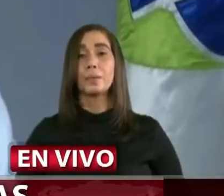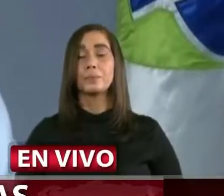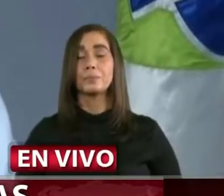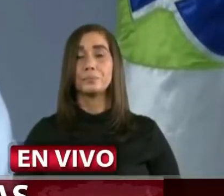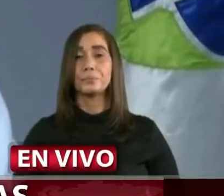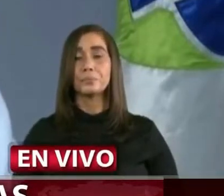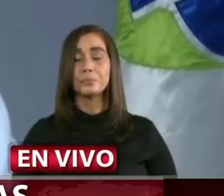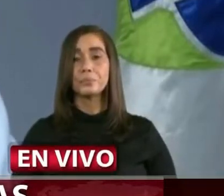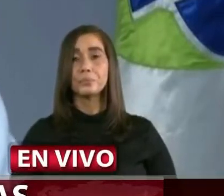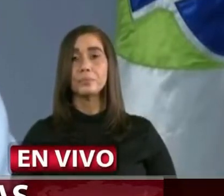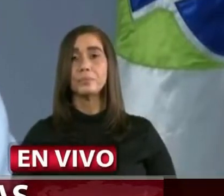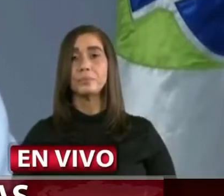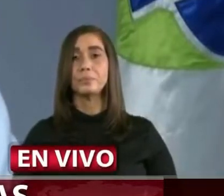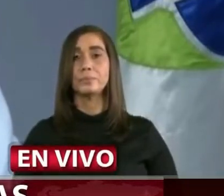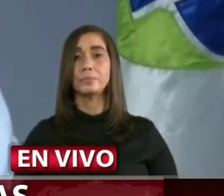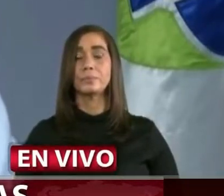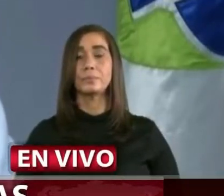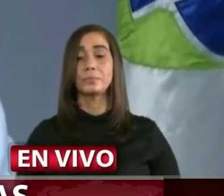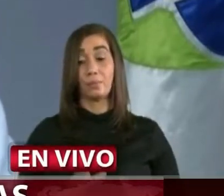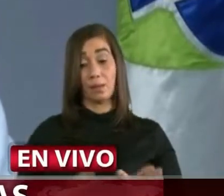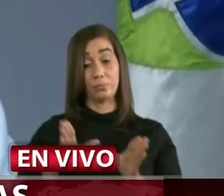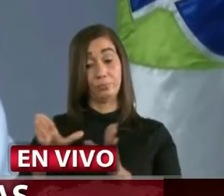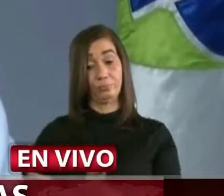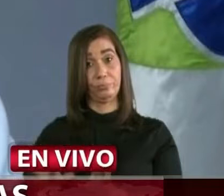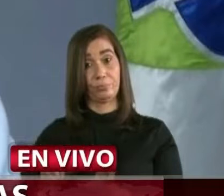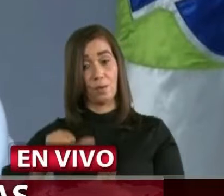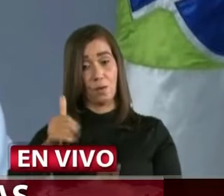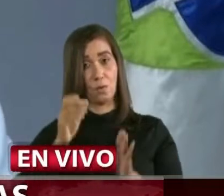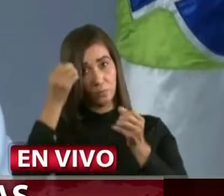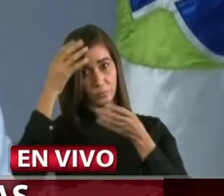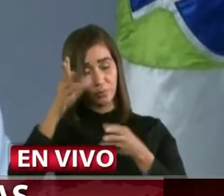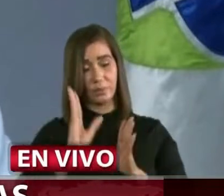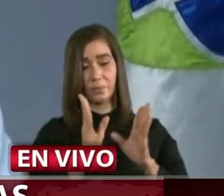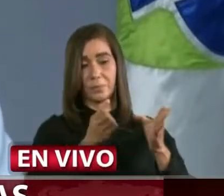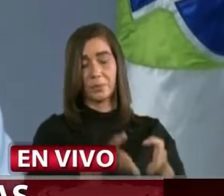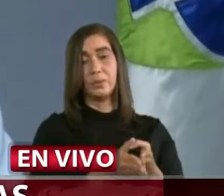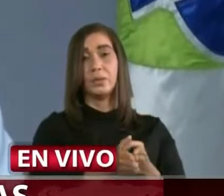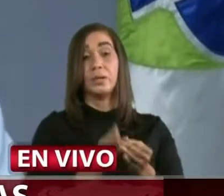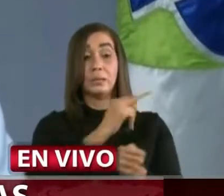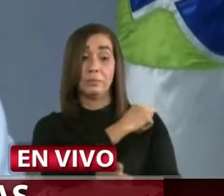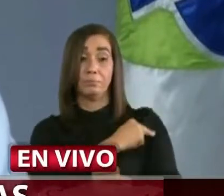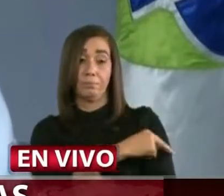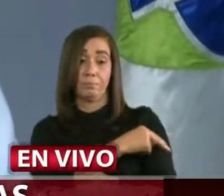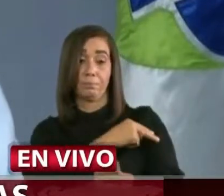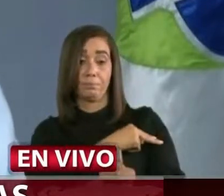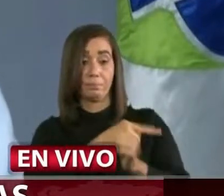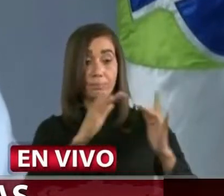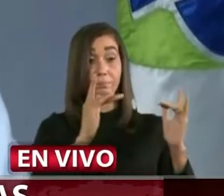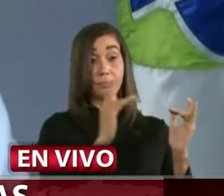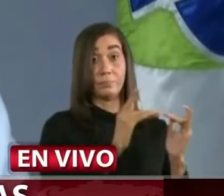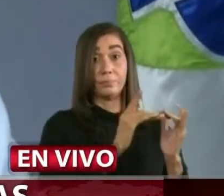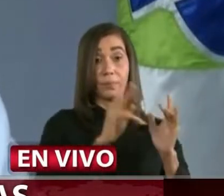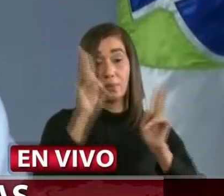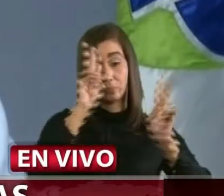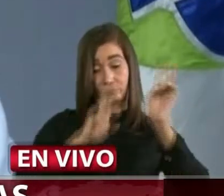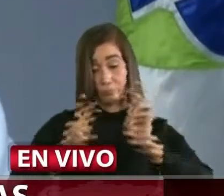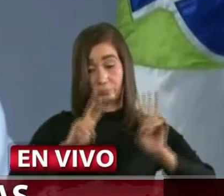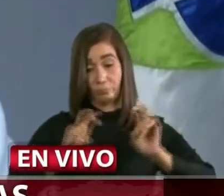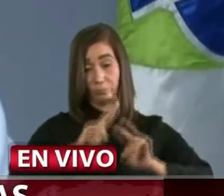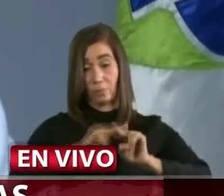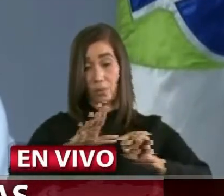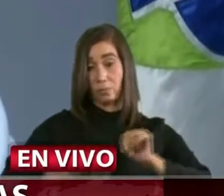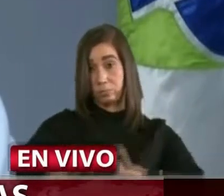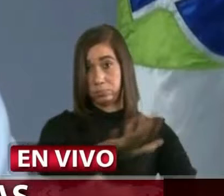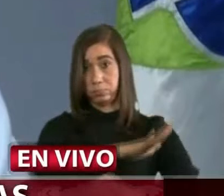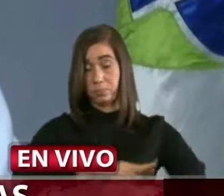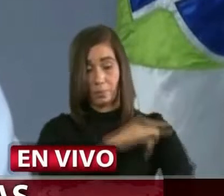Con relación a la hospitalización que se ha estado monitoreando a nivel nacional, tanto público